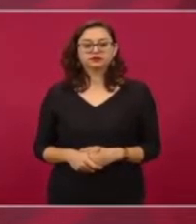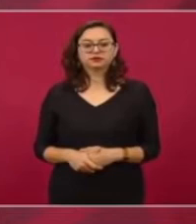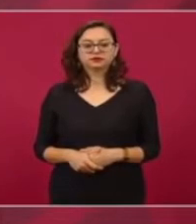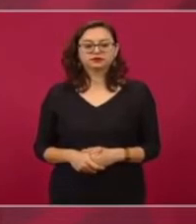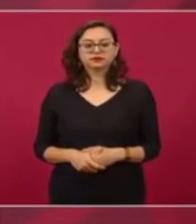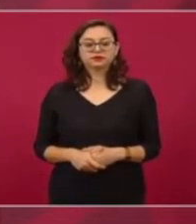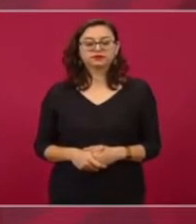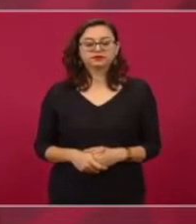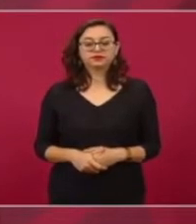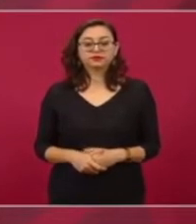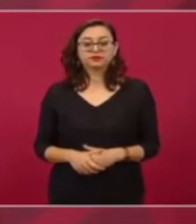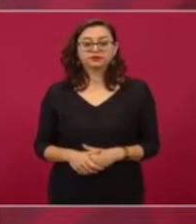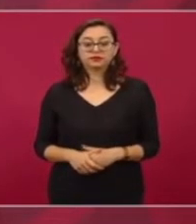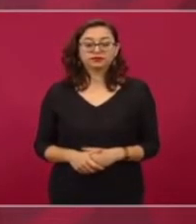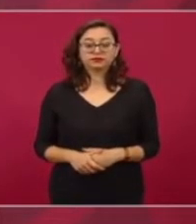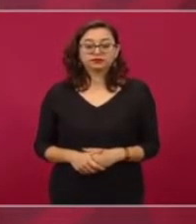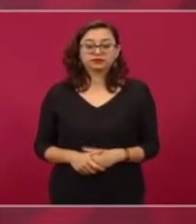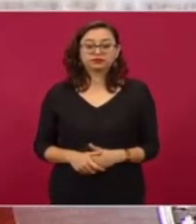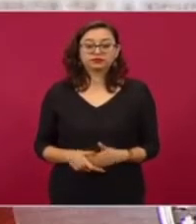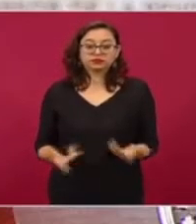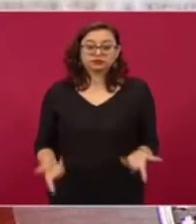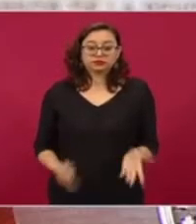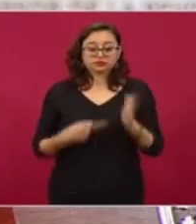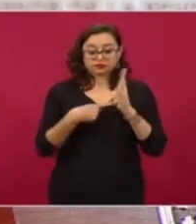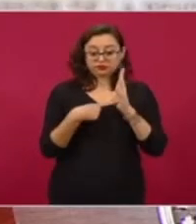el remedio y el trapiche